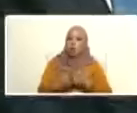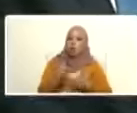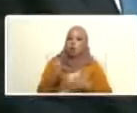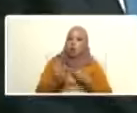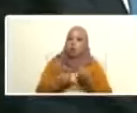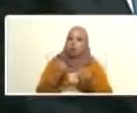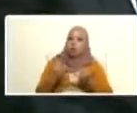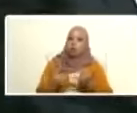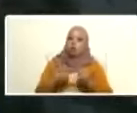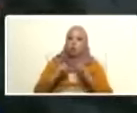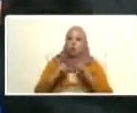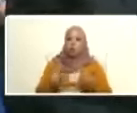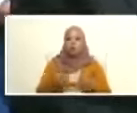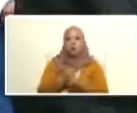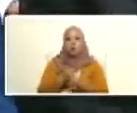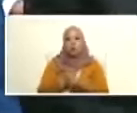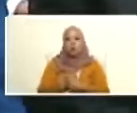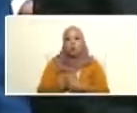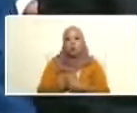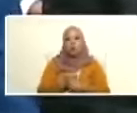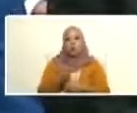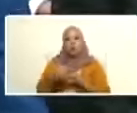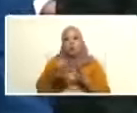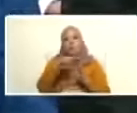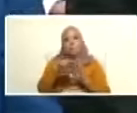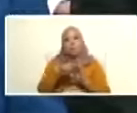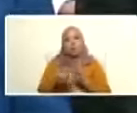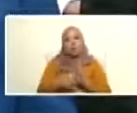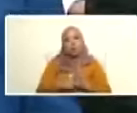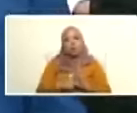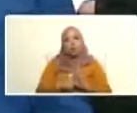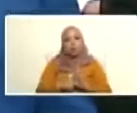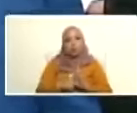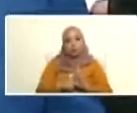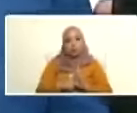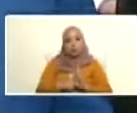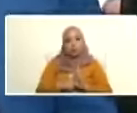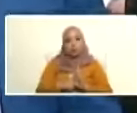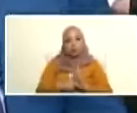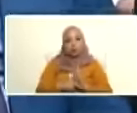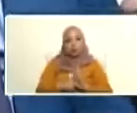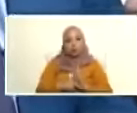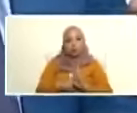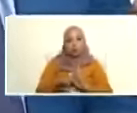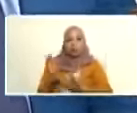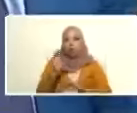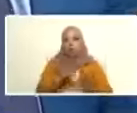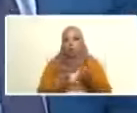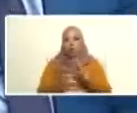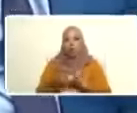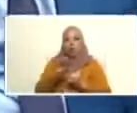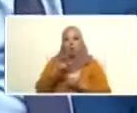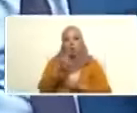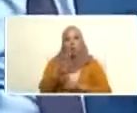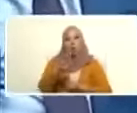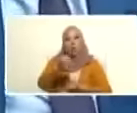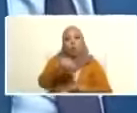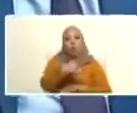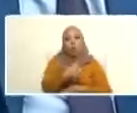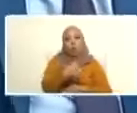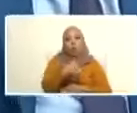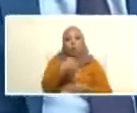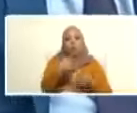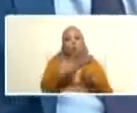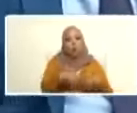haciendo y pensamos hacer ha salido de un manual. Ni de la Academia de las Ciencias de la URSS, ni de